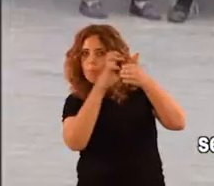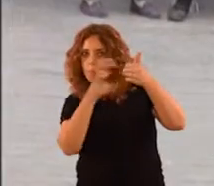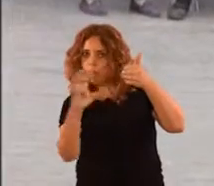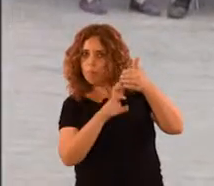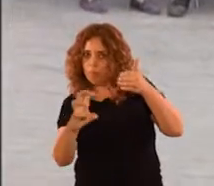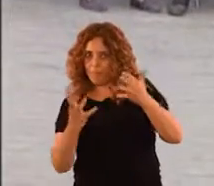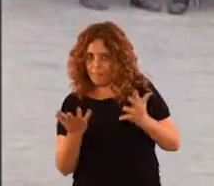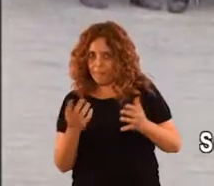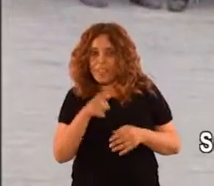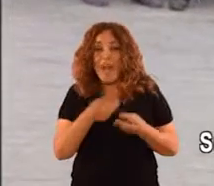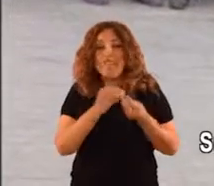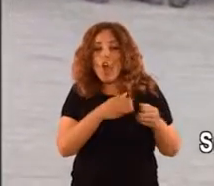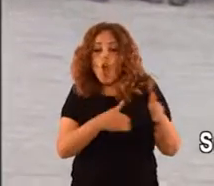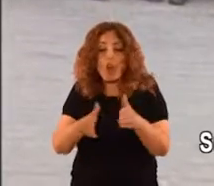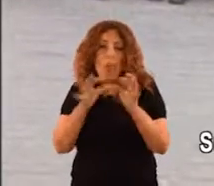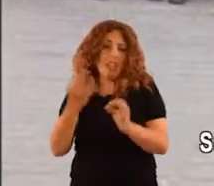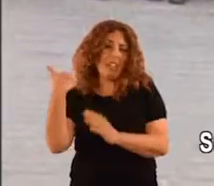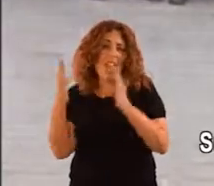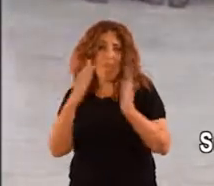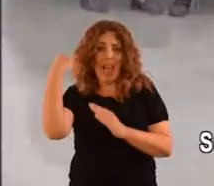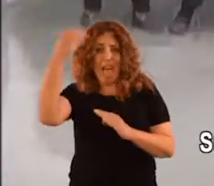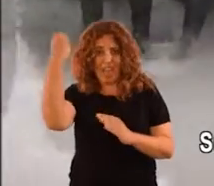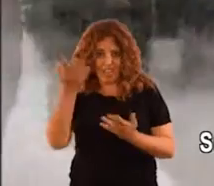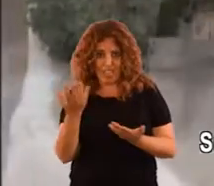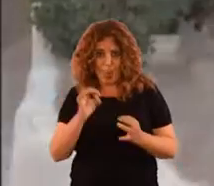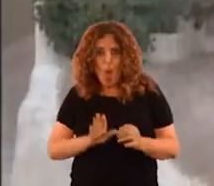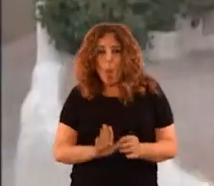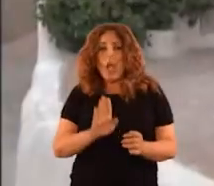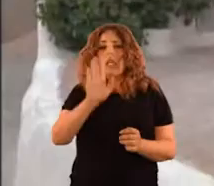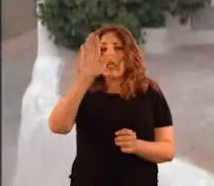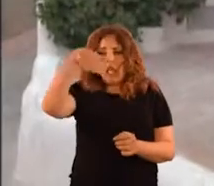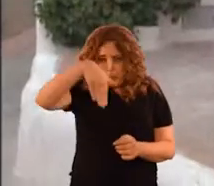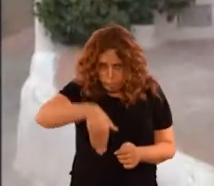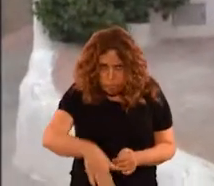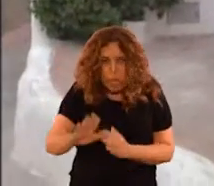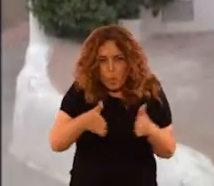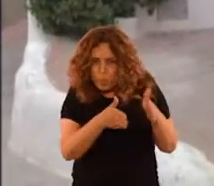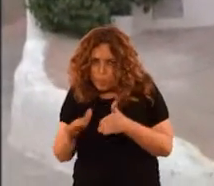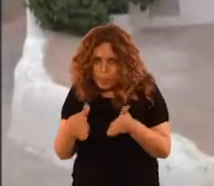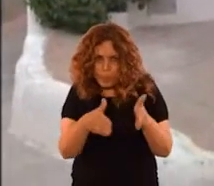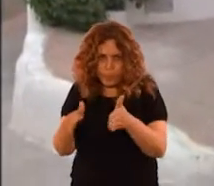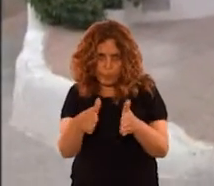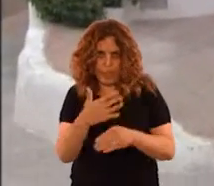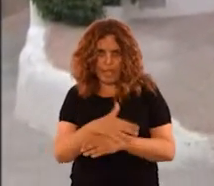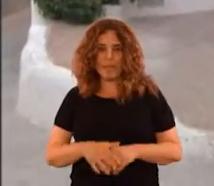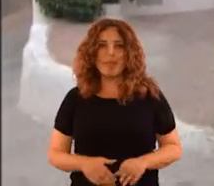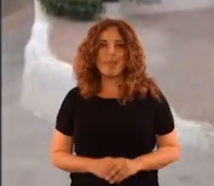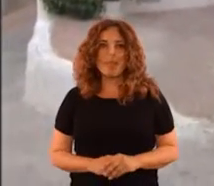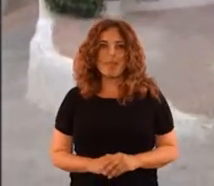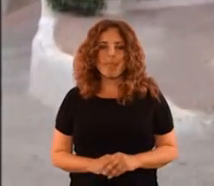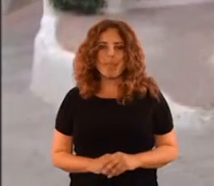barranco. Su estructura urbana es típicamente árabe, con un entramado de cuestas y callejones